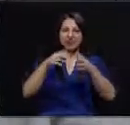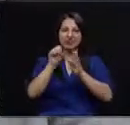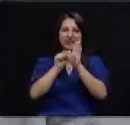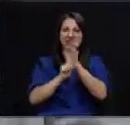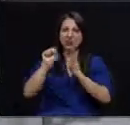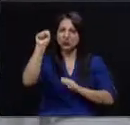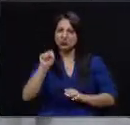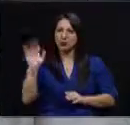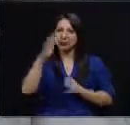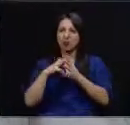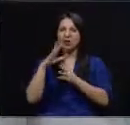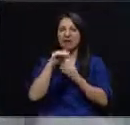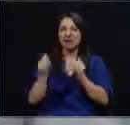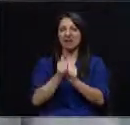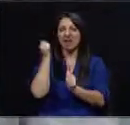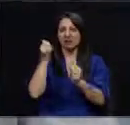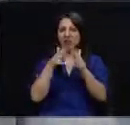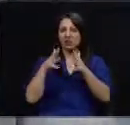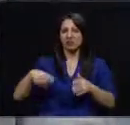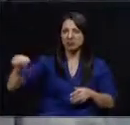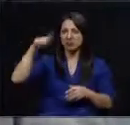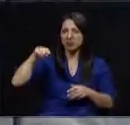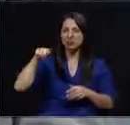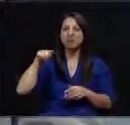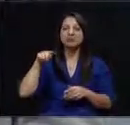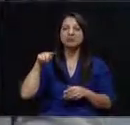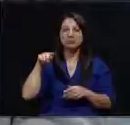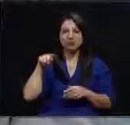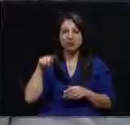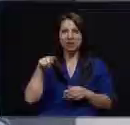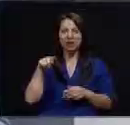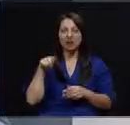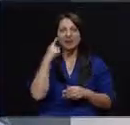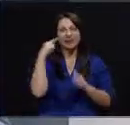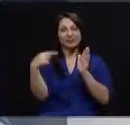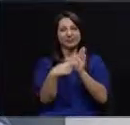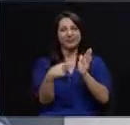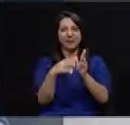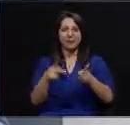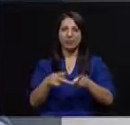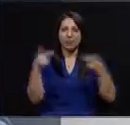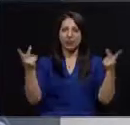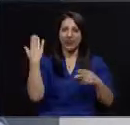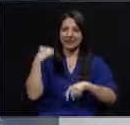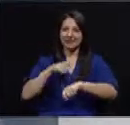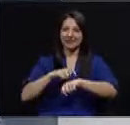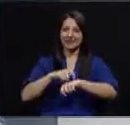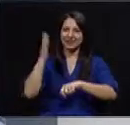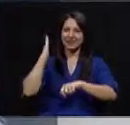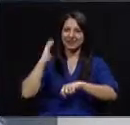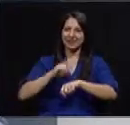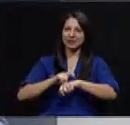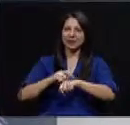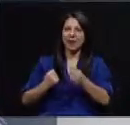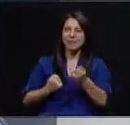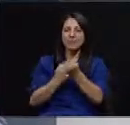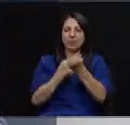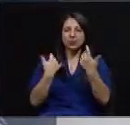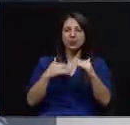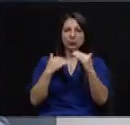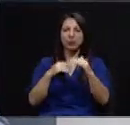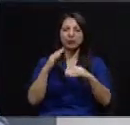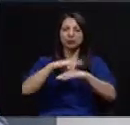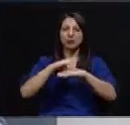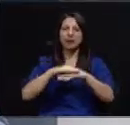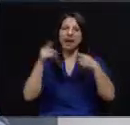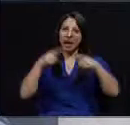sureños y en general de los norteamericanos, se refleja en los periódicos de la época con un apoyo